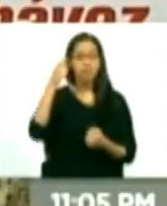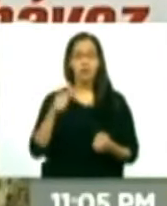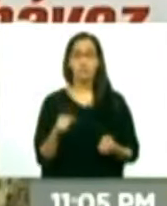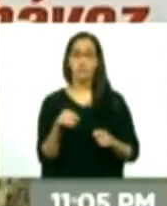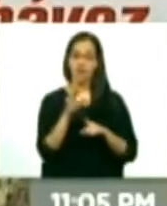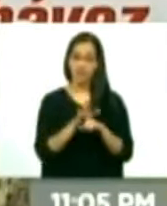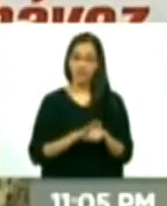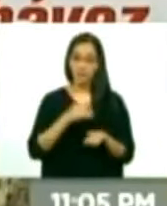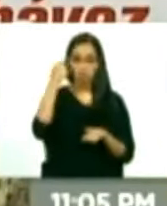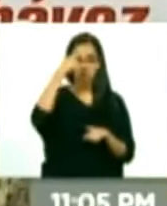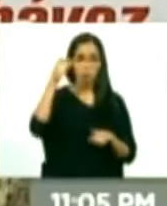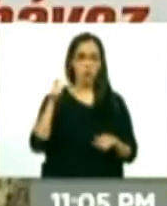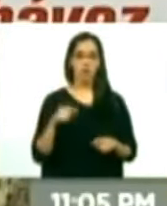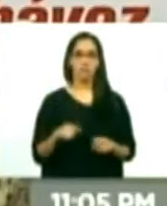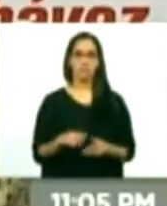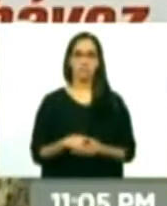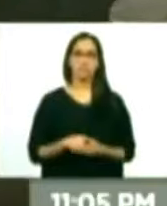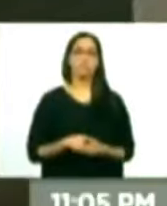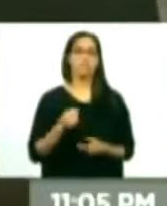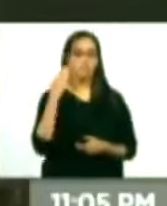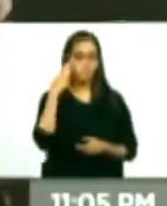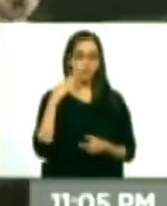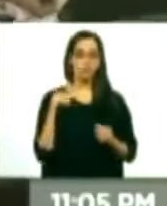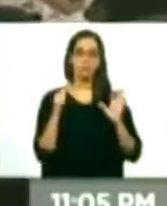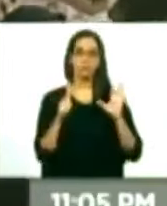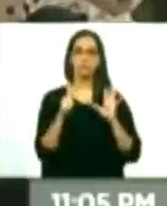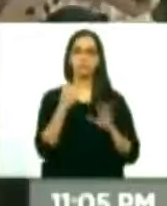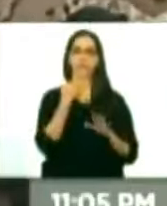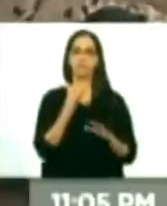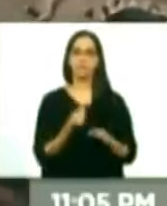del pueblo. Y sé que este